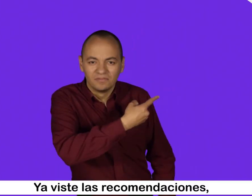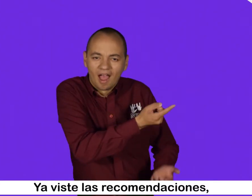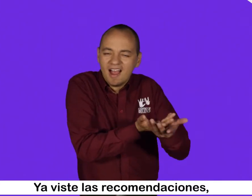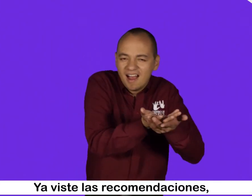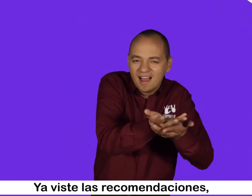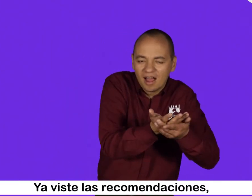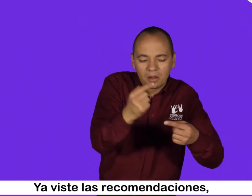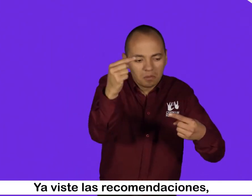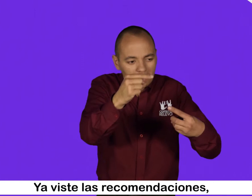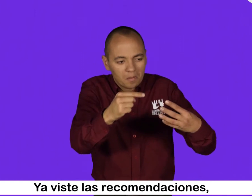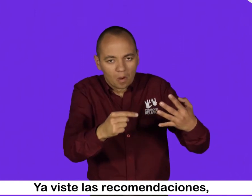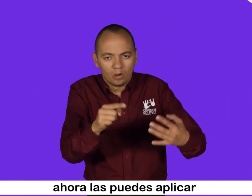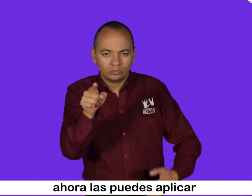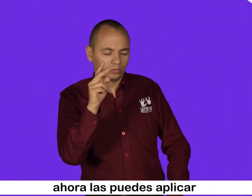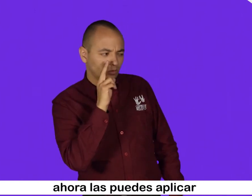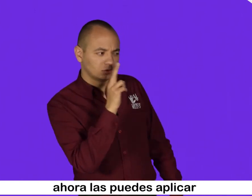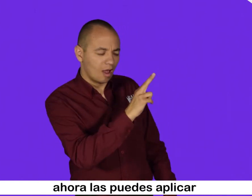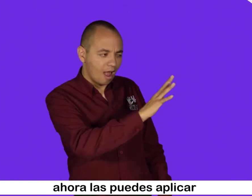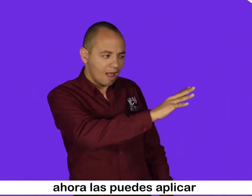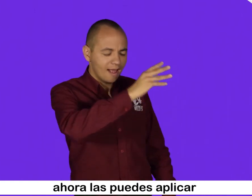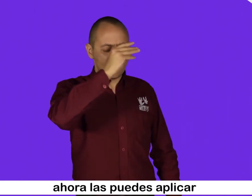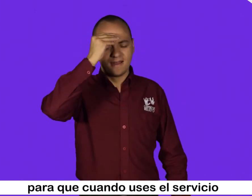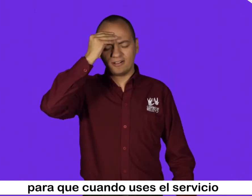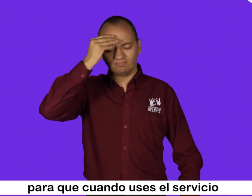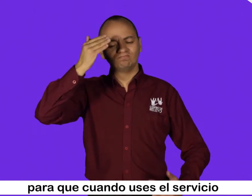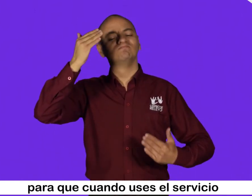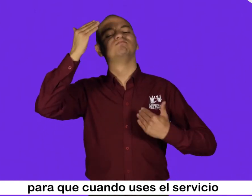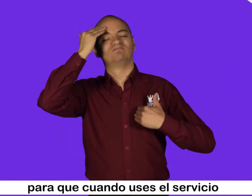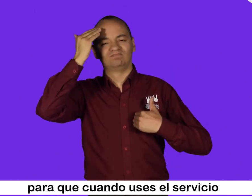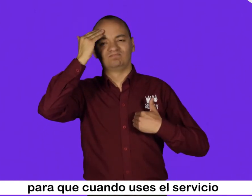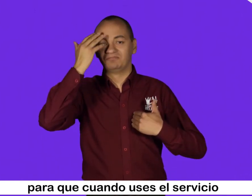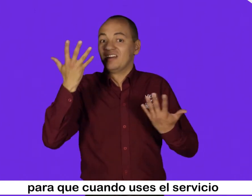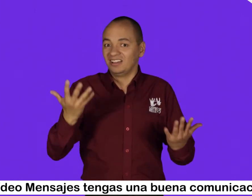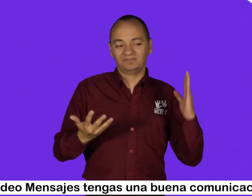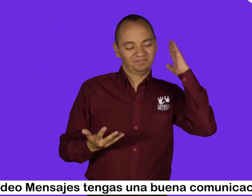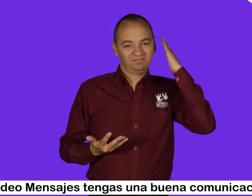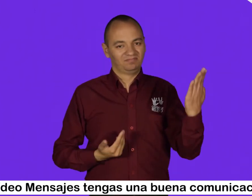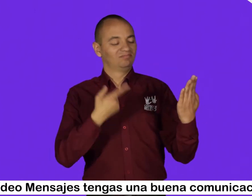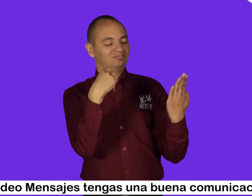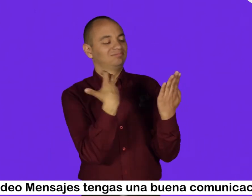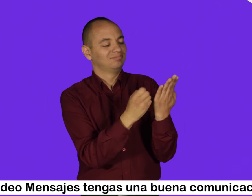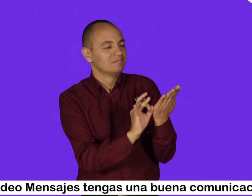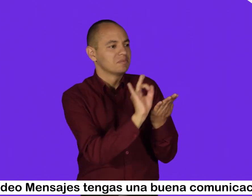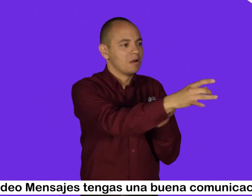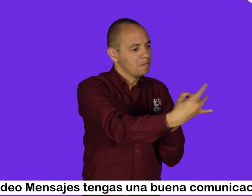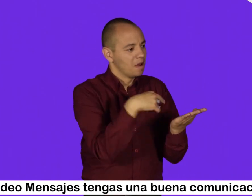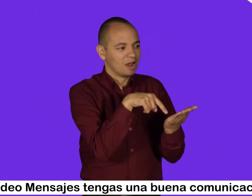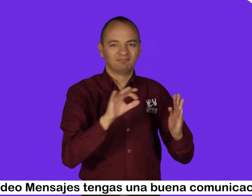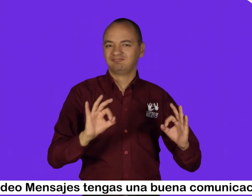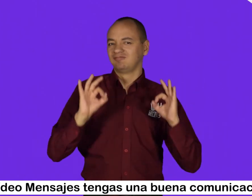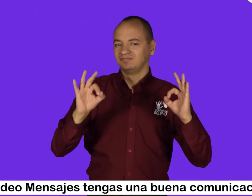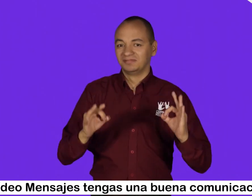Ya viste las recomendaciones. Ahora las puedes aplicar para que cuando uses el servicio de videomensajes, tengas